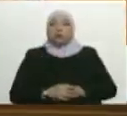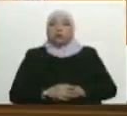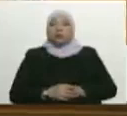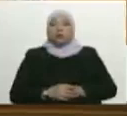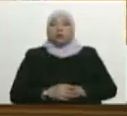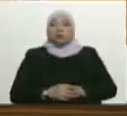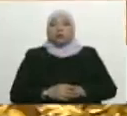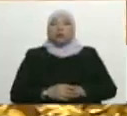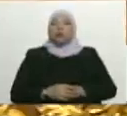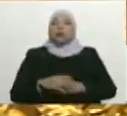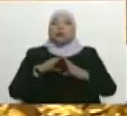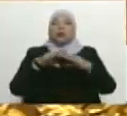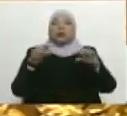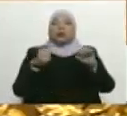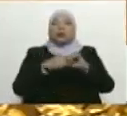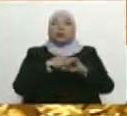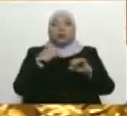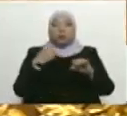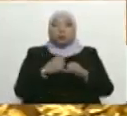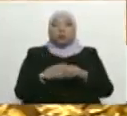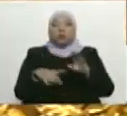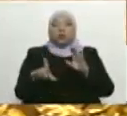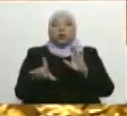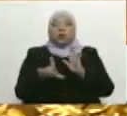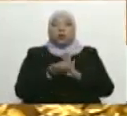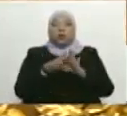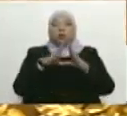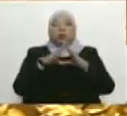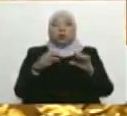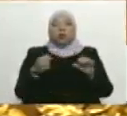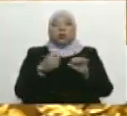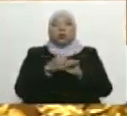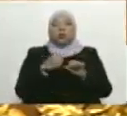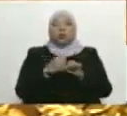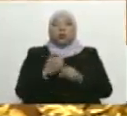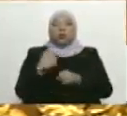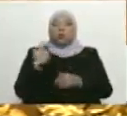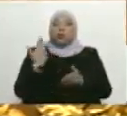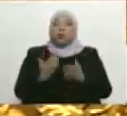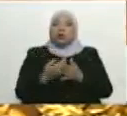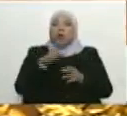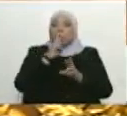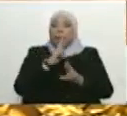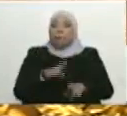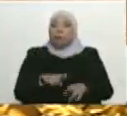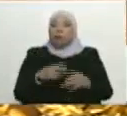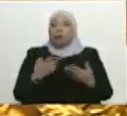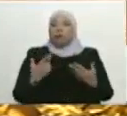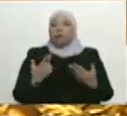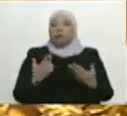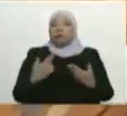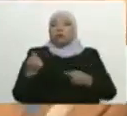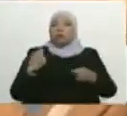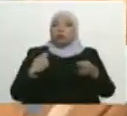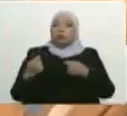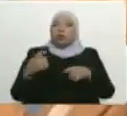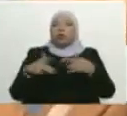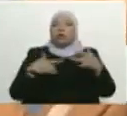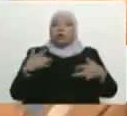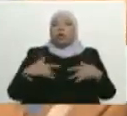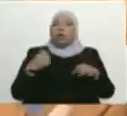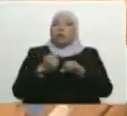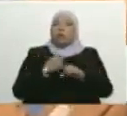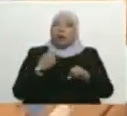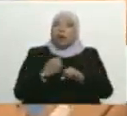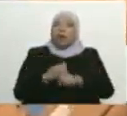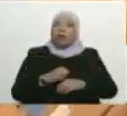asuman la administración de manera ilegal de bienes en el extranjero, quienes hayan tenido responsabilidad en el manejo de activos de la